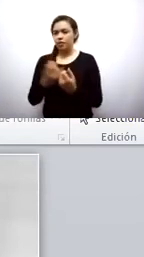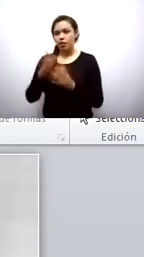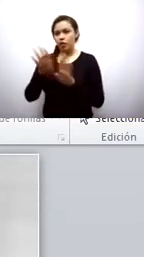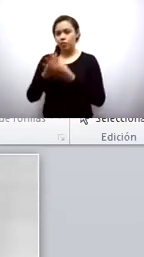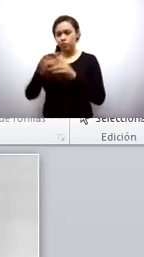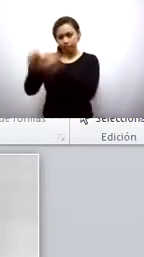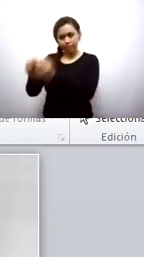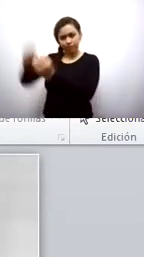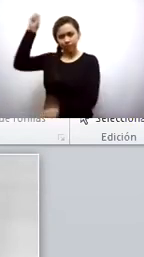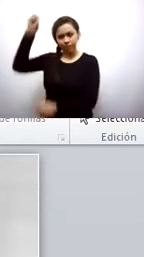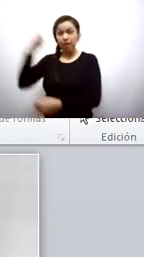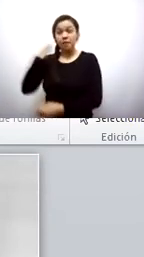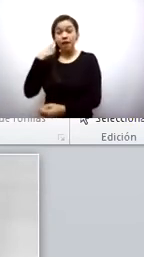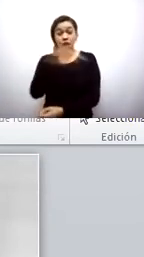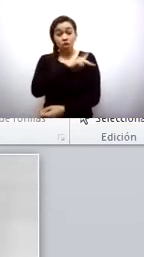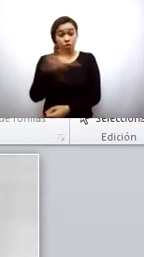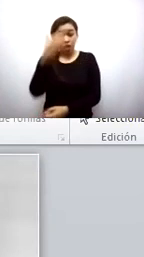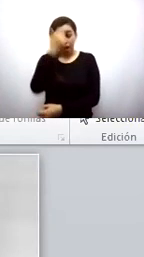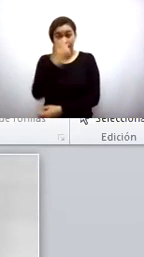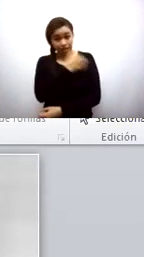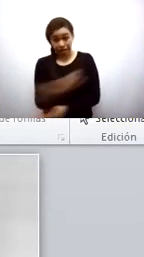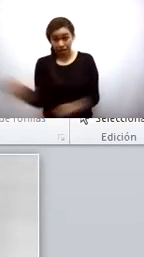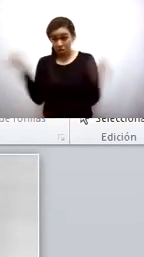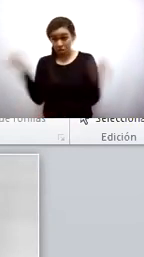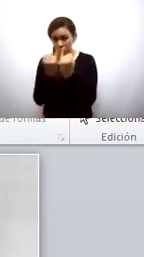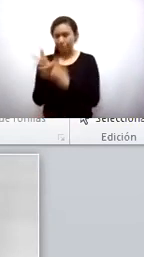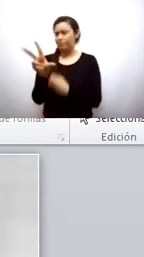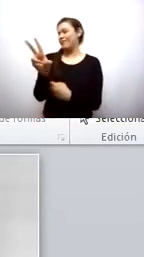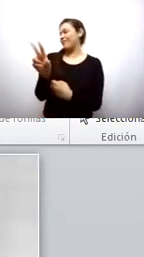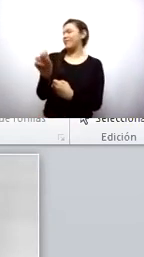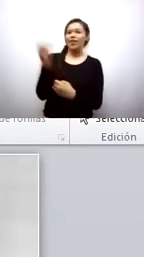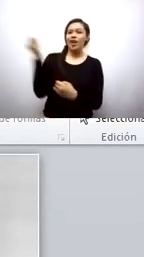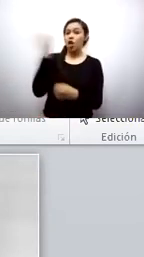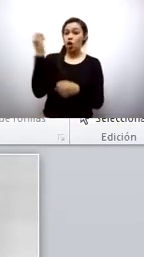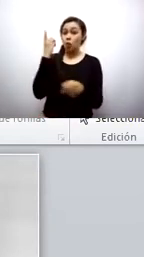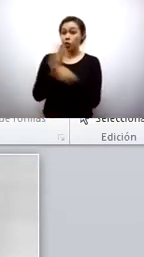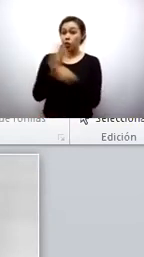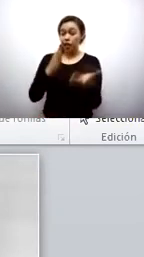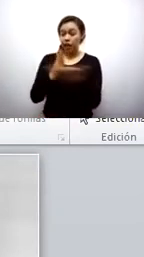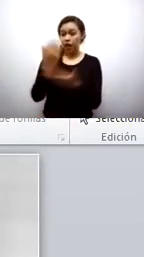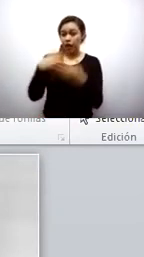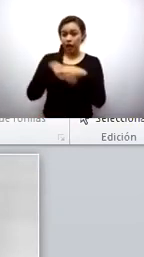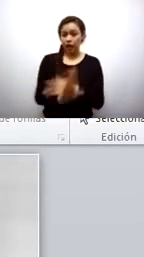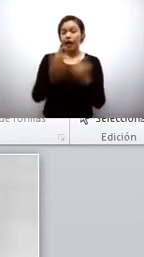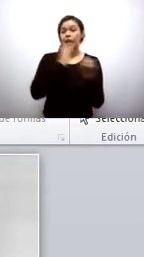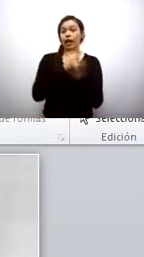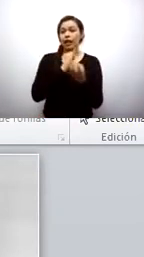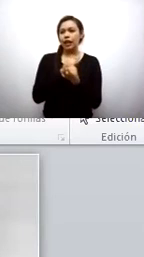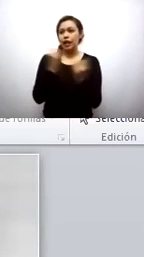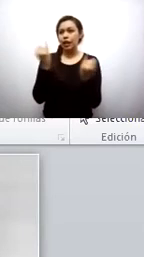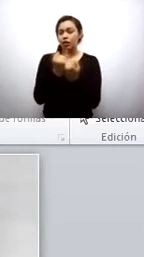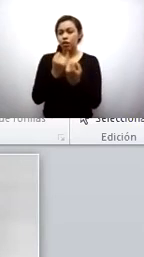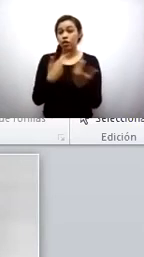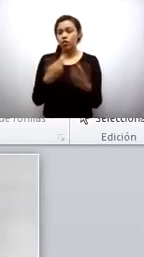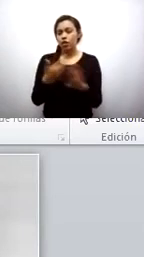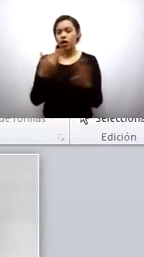tenemos las mismas capacidades y las mismas oportunidades de acceso a la tecnología. Si antes a lo mejor yo no era consciente de que